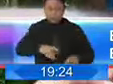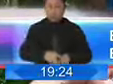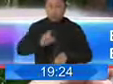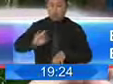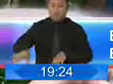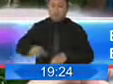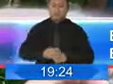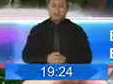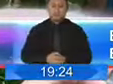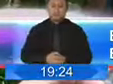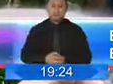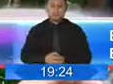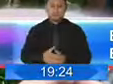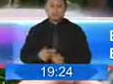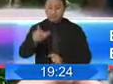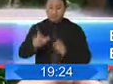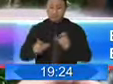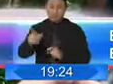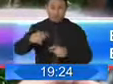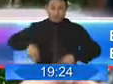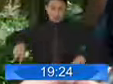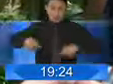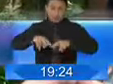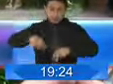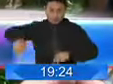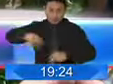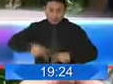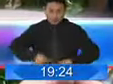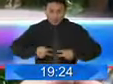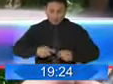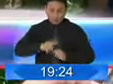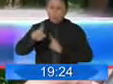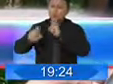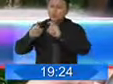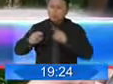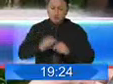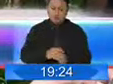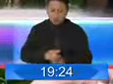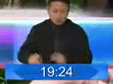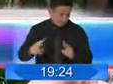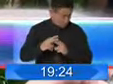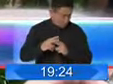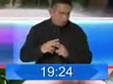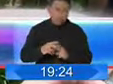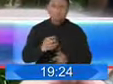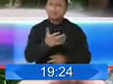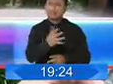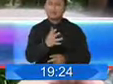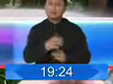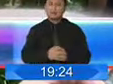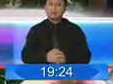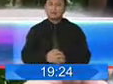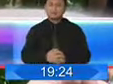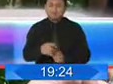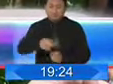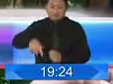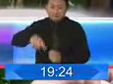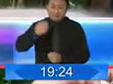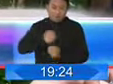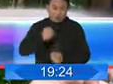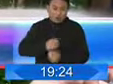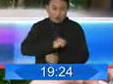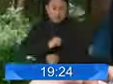tomado contacto con moradores del sector, quienes desconocen del ciudadano, que sea trabajador